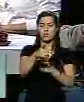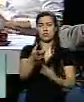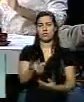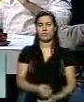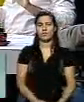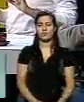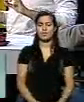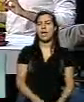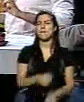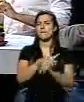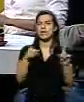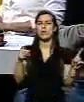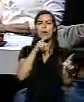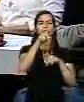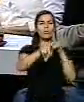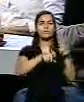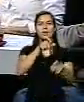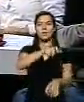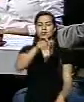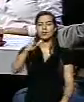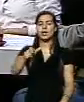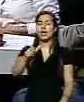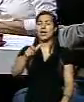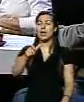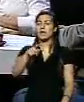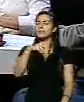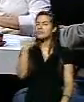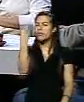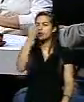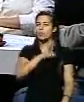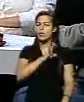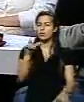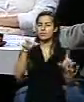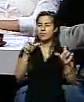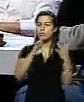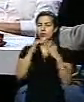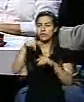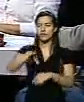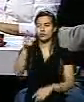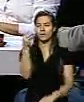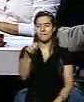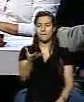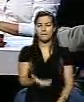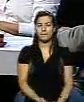encuestas de calle. ¿Qué rol cumplen los medios comunitarios en Venezuela? Vamos a ver qué dice la gente.